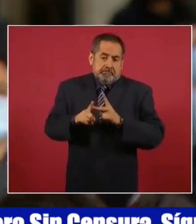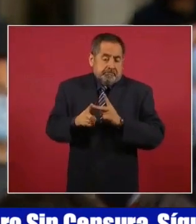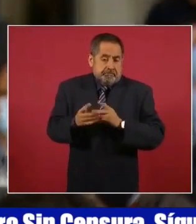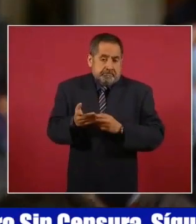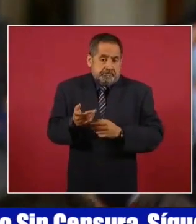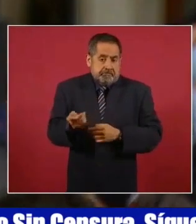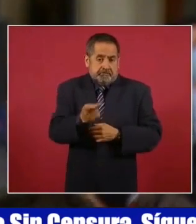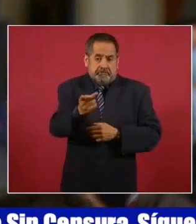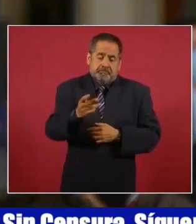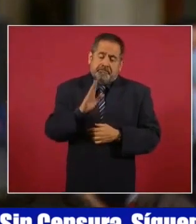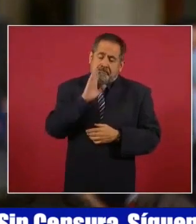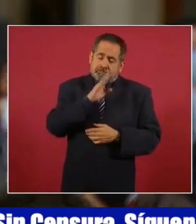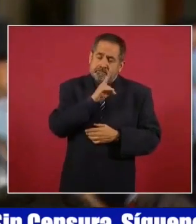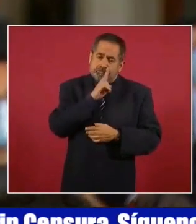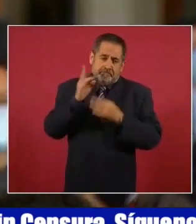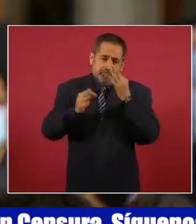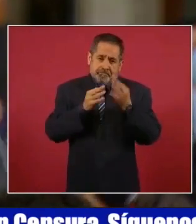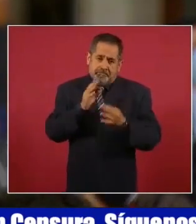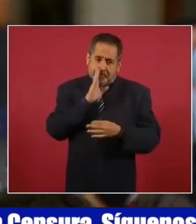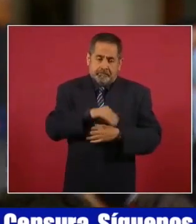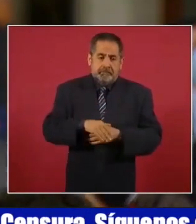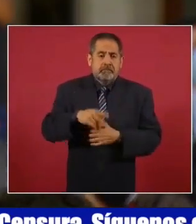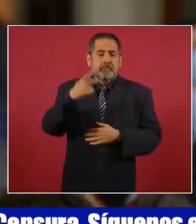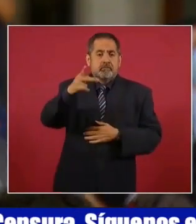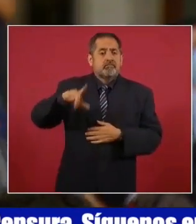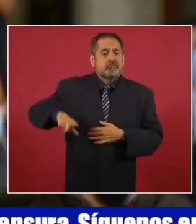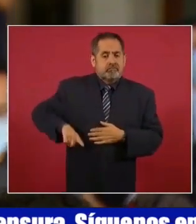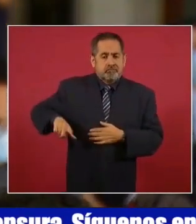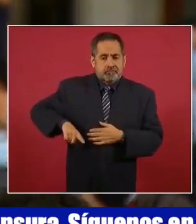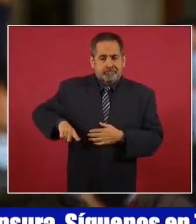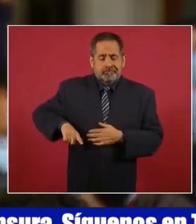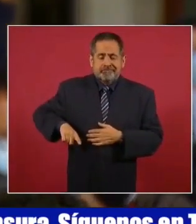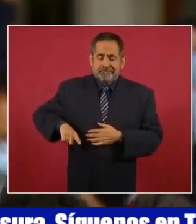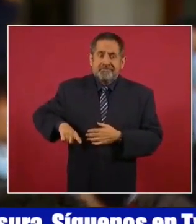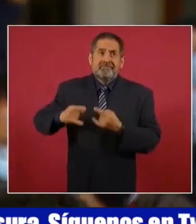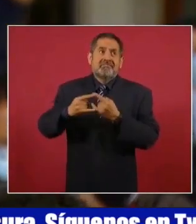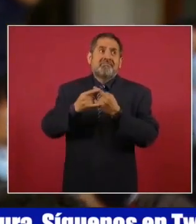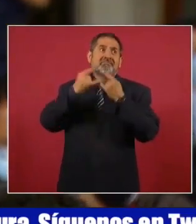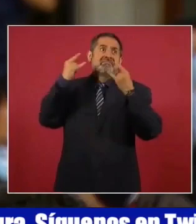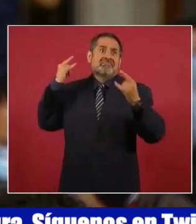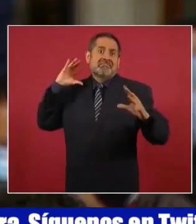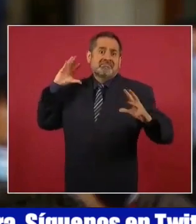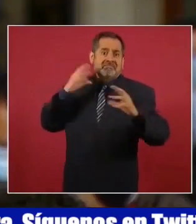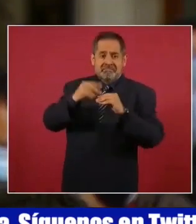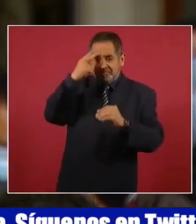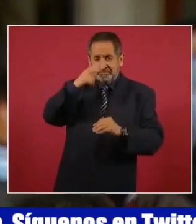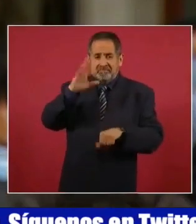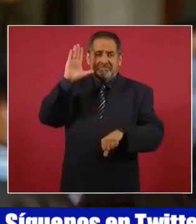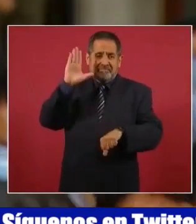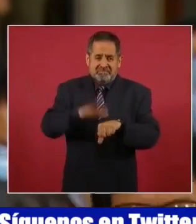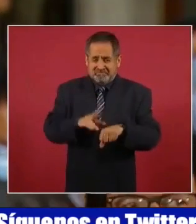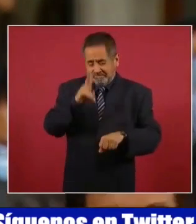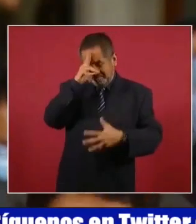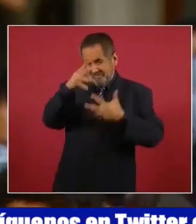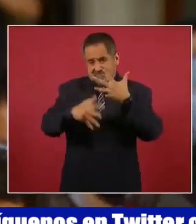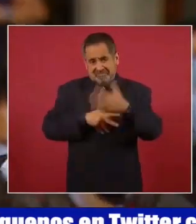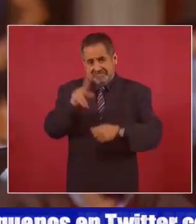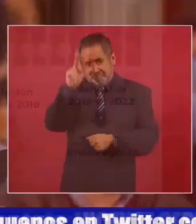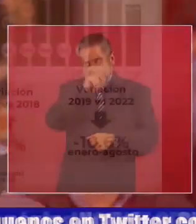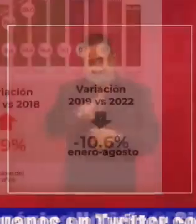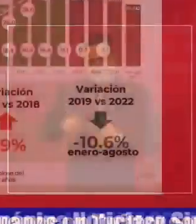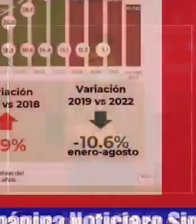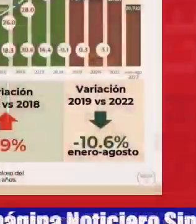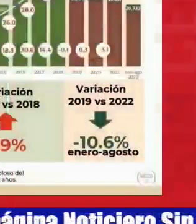Marina, el Ejército, intervino de manera ilegal con el uso de la fuerza bruta, causando